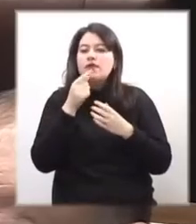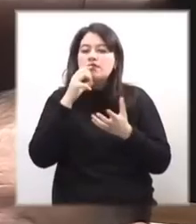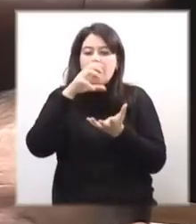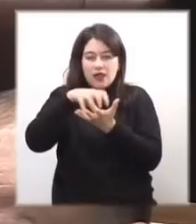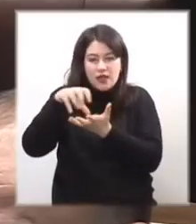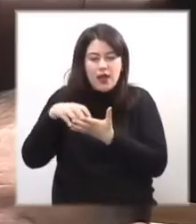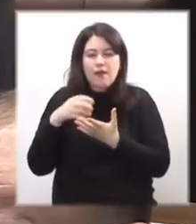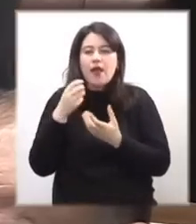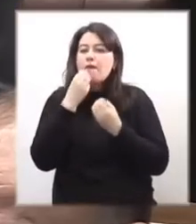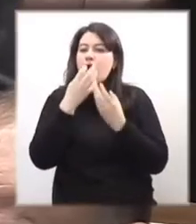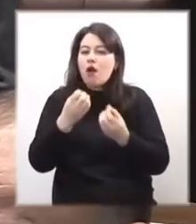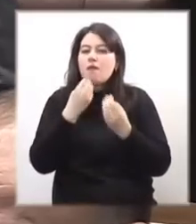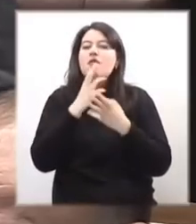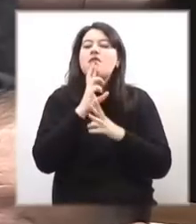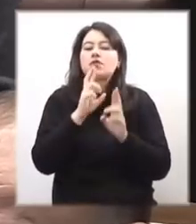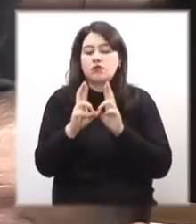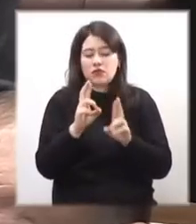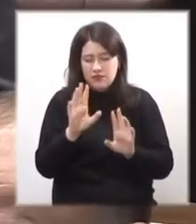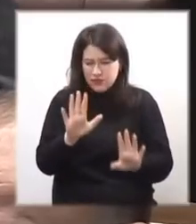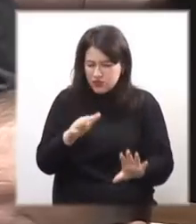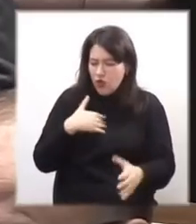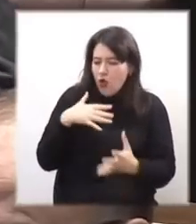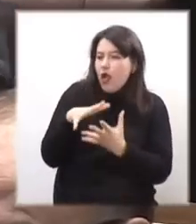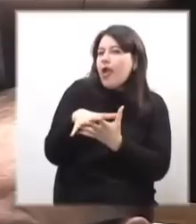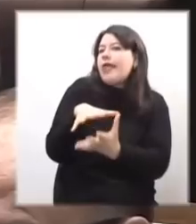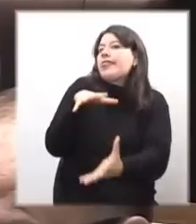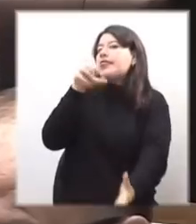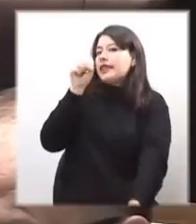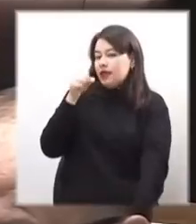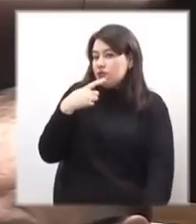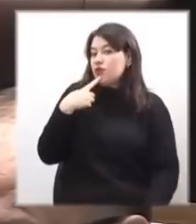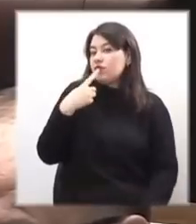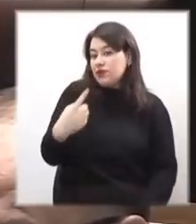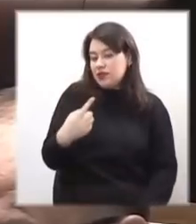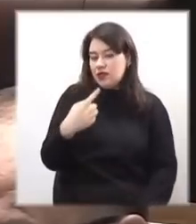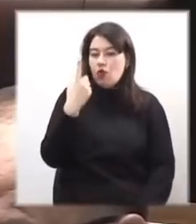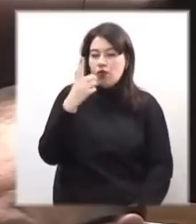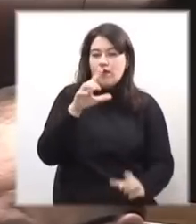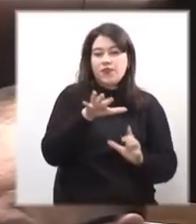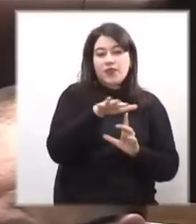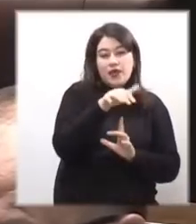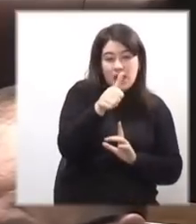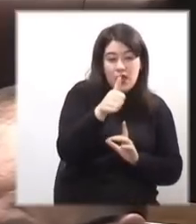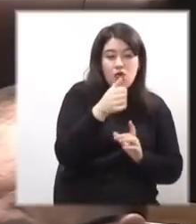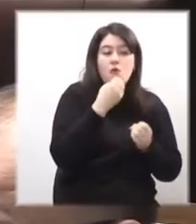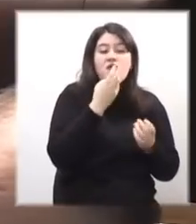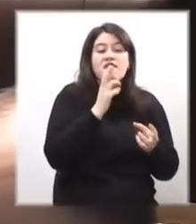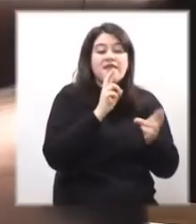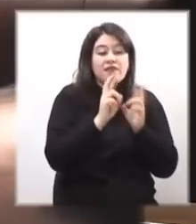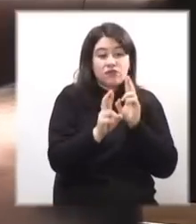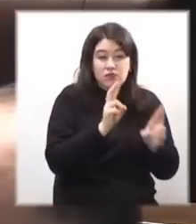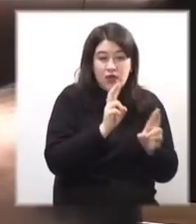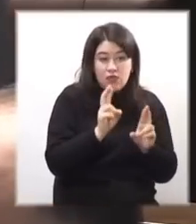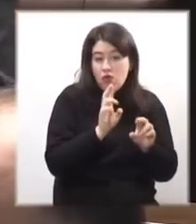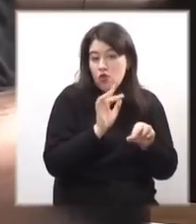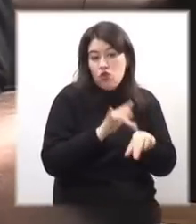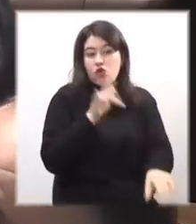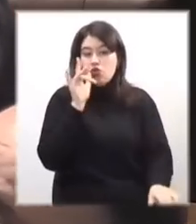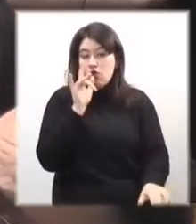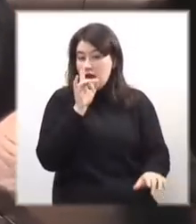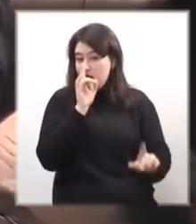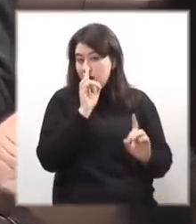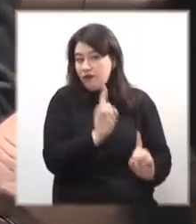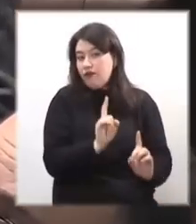buenos resultados. Presidente, yo lo que entiendo es que cuando un equipo está ganando o está teniendo buenos resultados, el equipo no se toca.